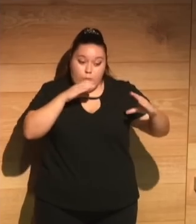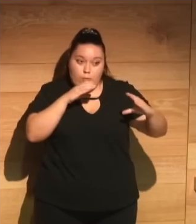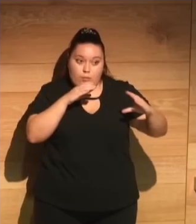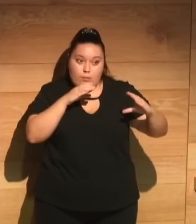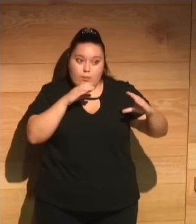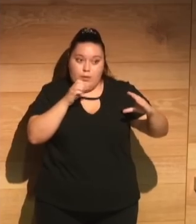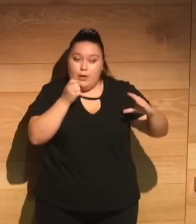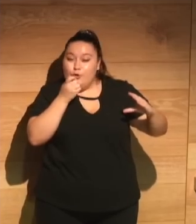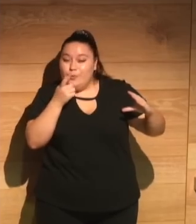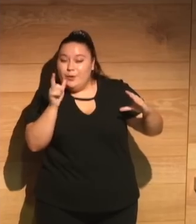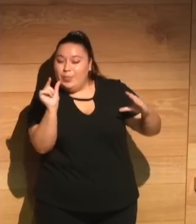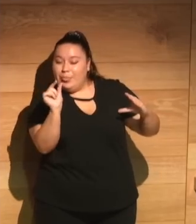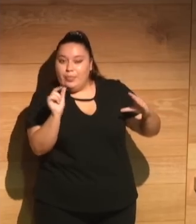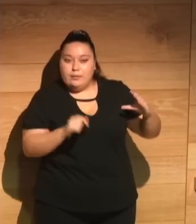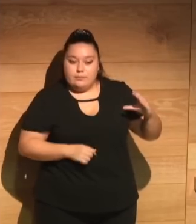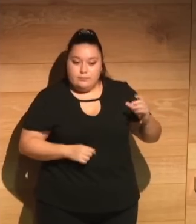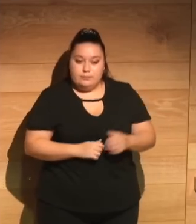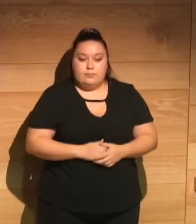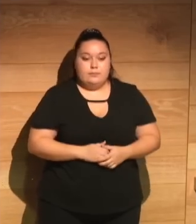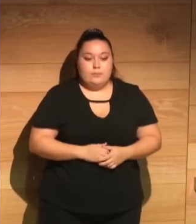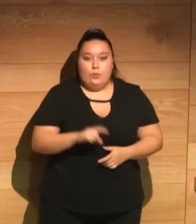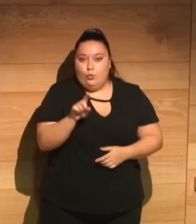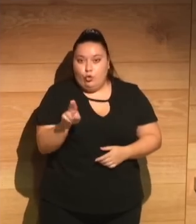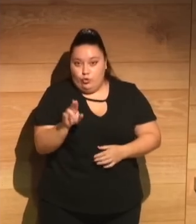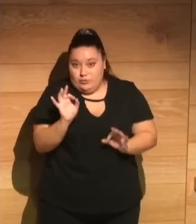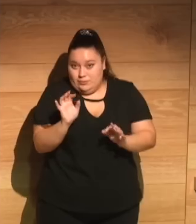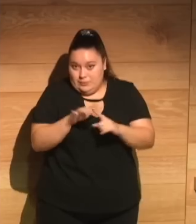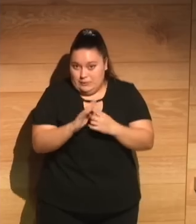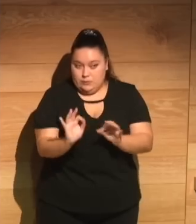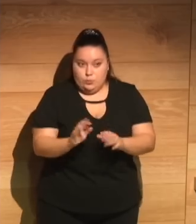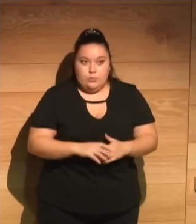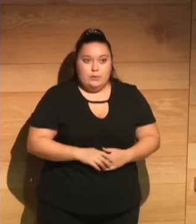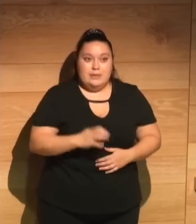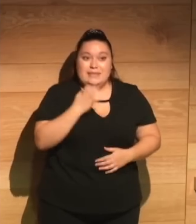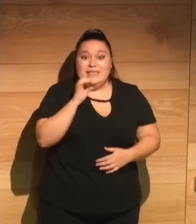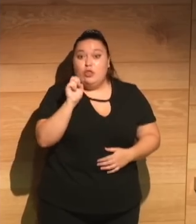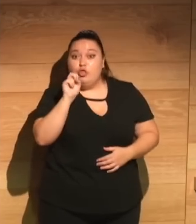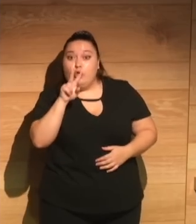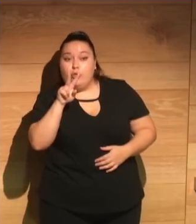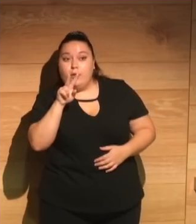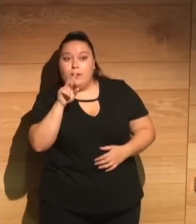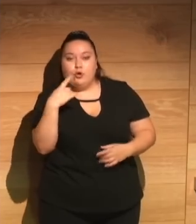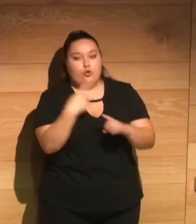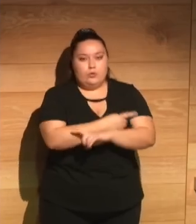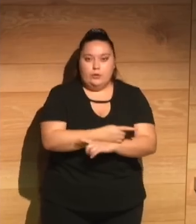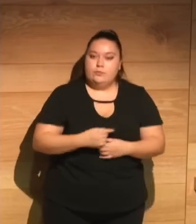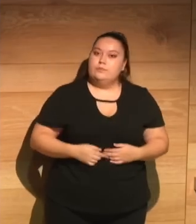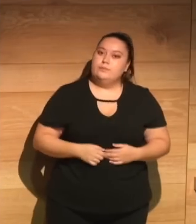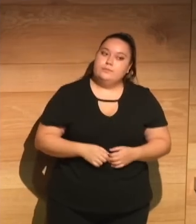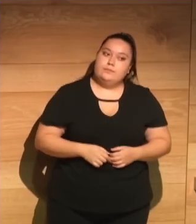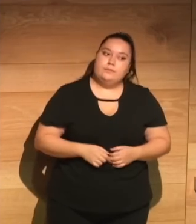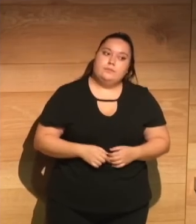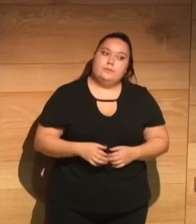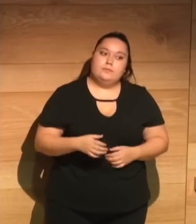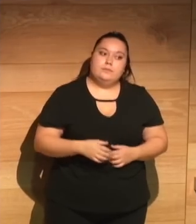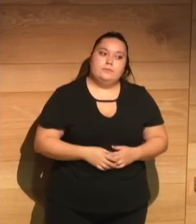Más pequeñito es el número que define eso. 1.2 en este caso. Vale. Si pone 12, por ejemplo, será al revés. Se gana de está complicar. O sea,